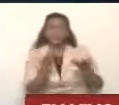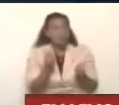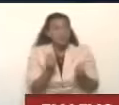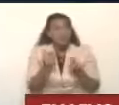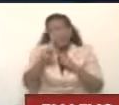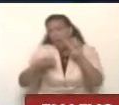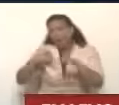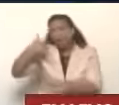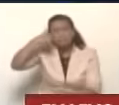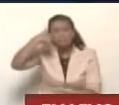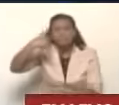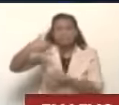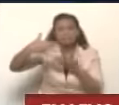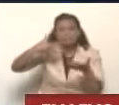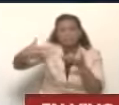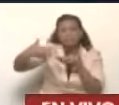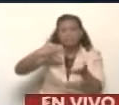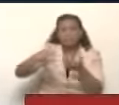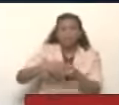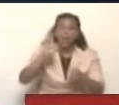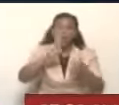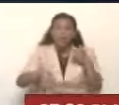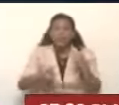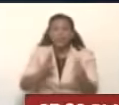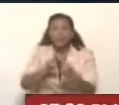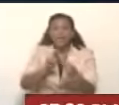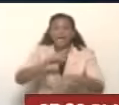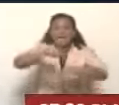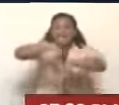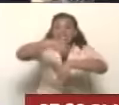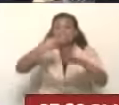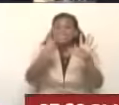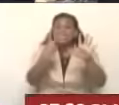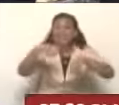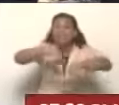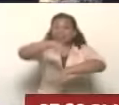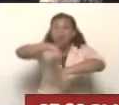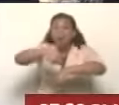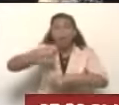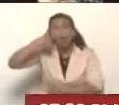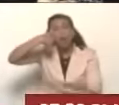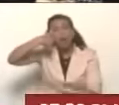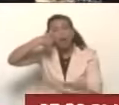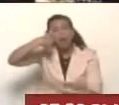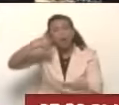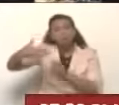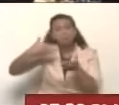bastante. La última vez hablamos 7 horas continuas, sin parar.